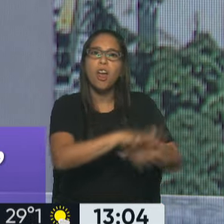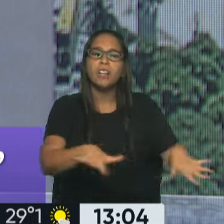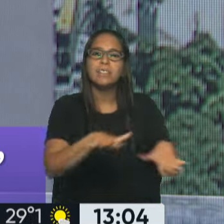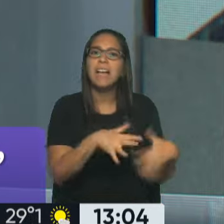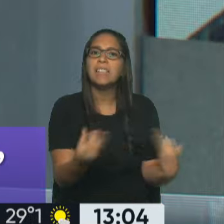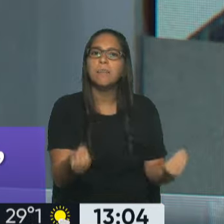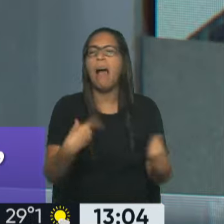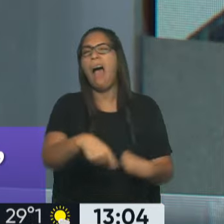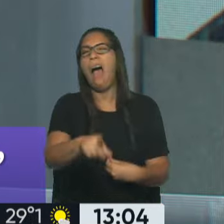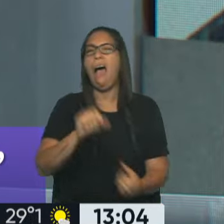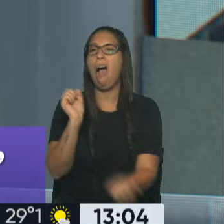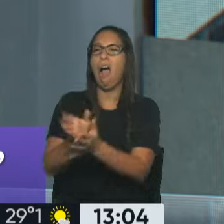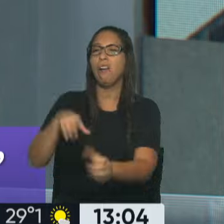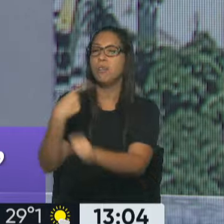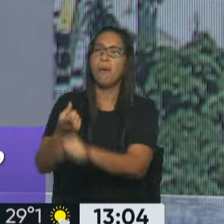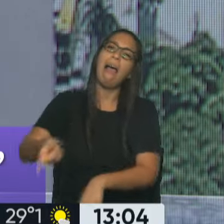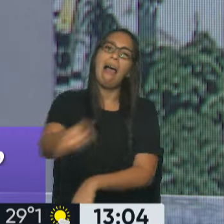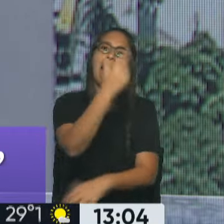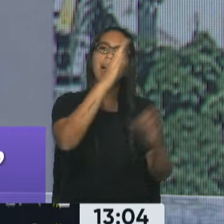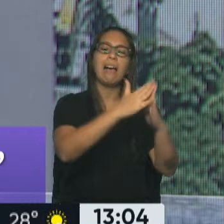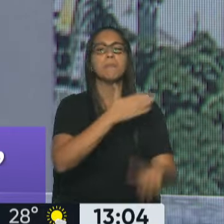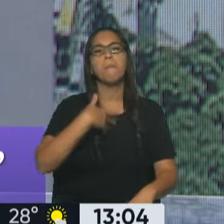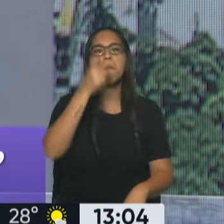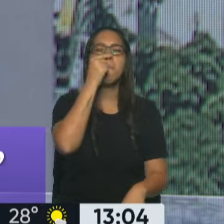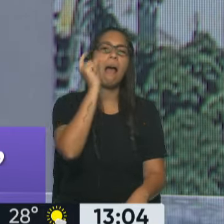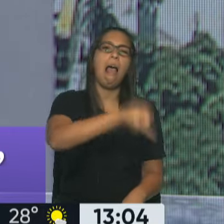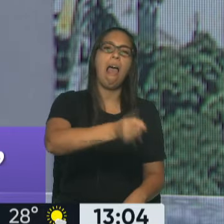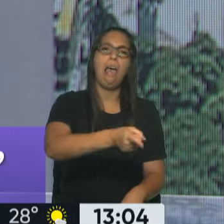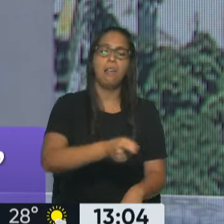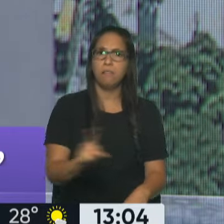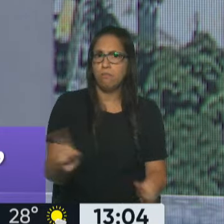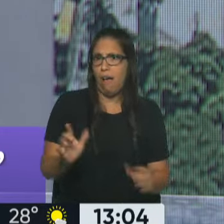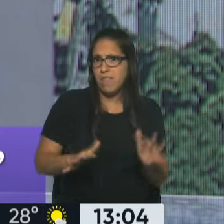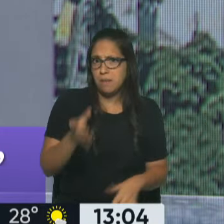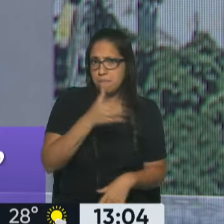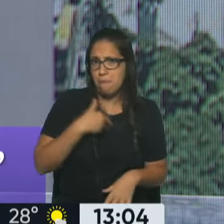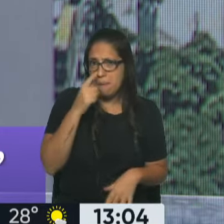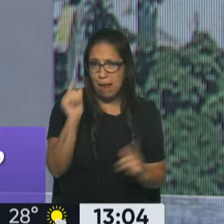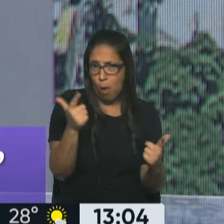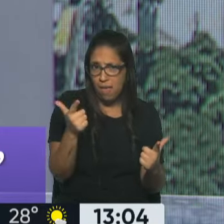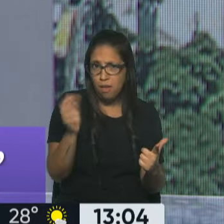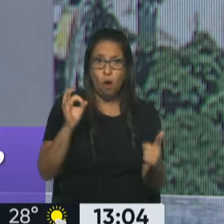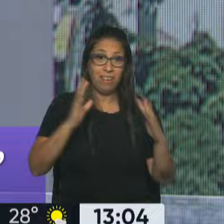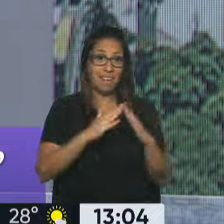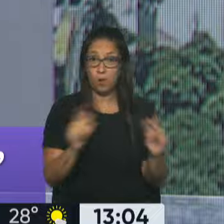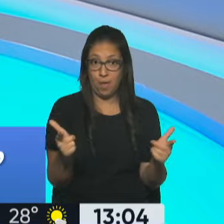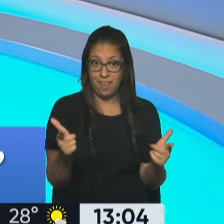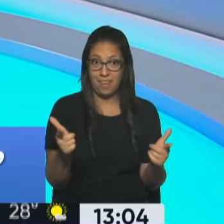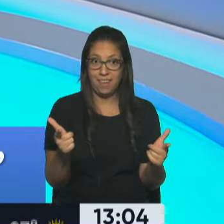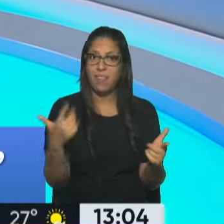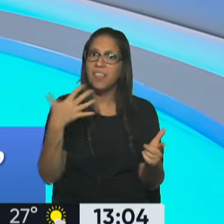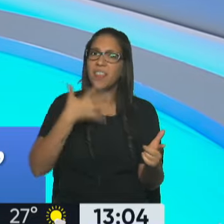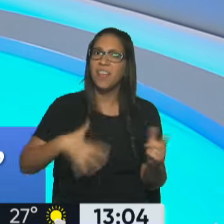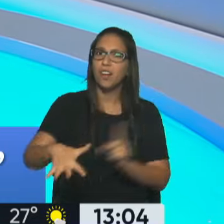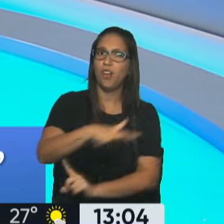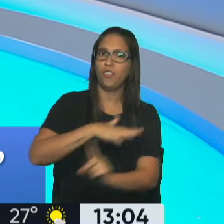solamente decir, es inimputable que se vaya a la casa y que el papá y la mamá le pongan un reto. No, a veces no tienen ni papá ni mamá, o a veces no tienen ni casa. Sí, entender un poco el contexto social. O